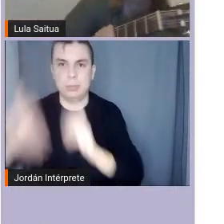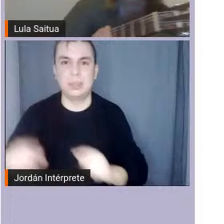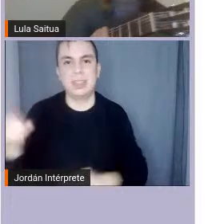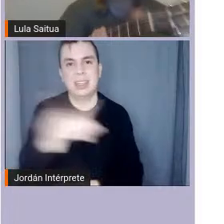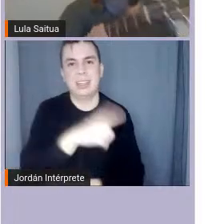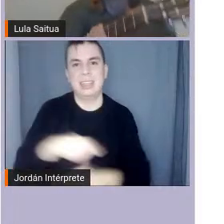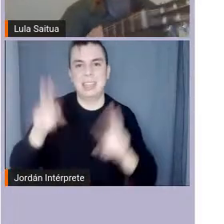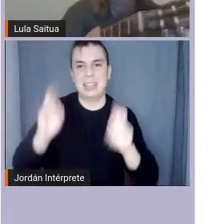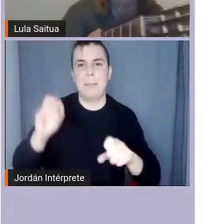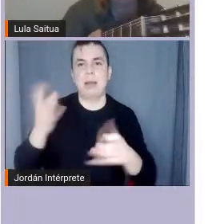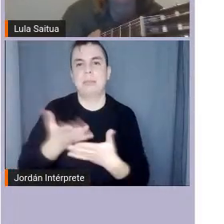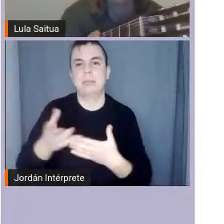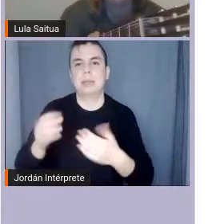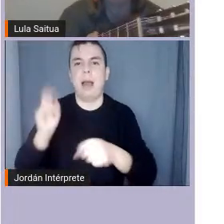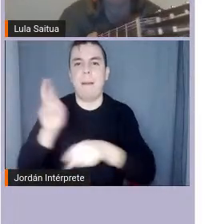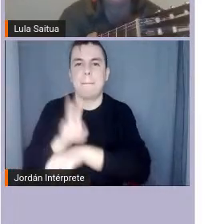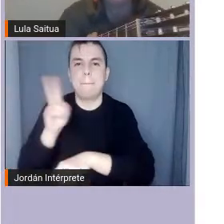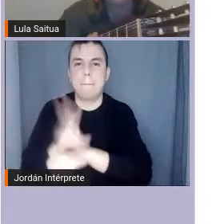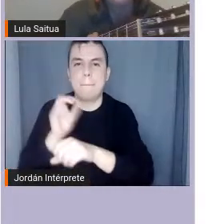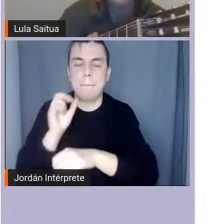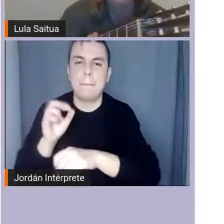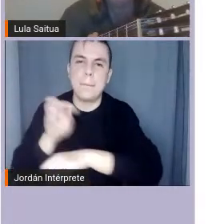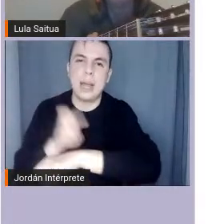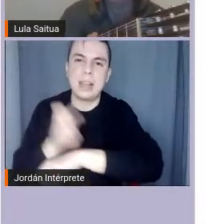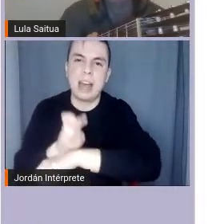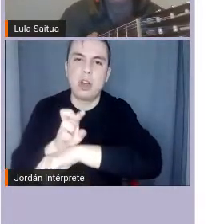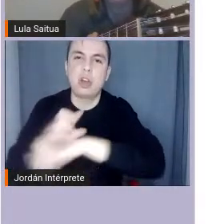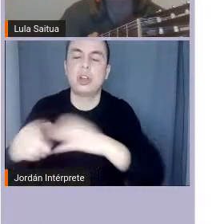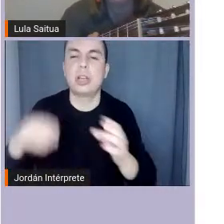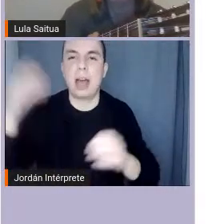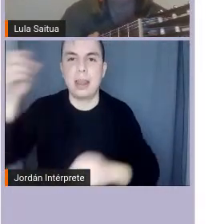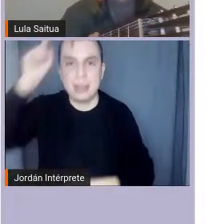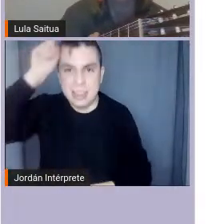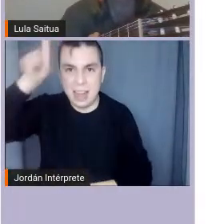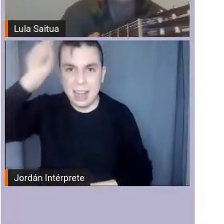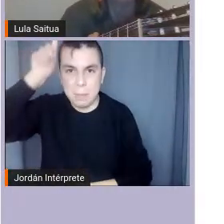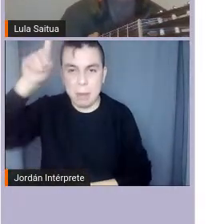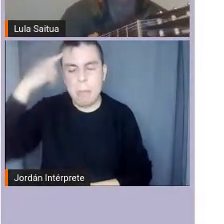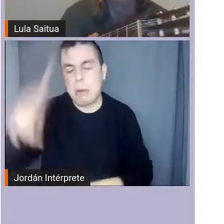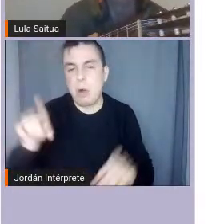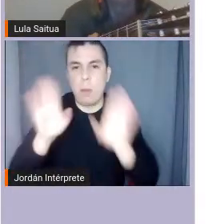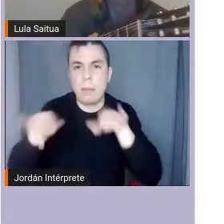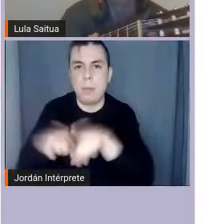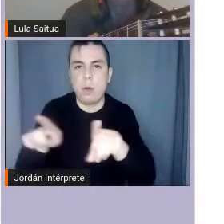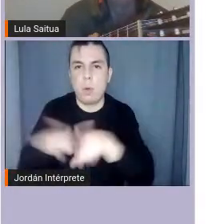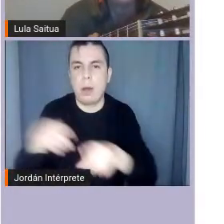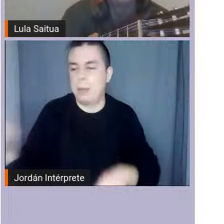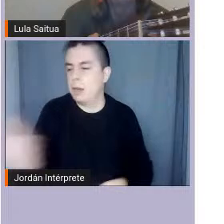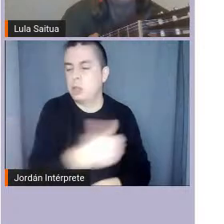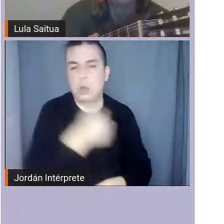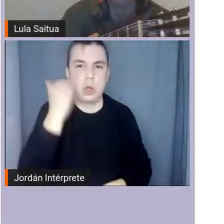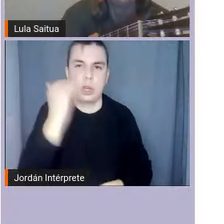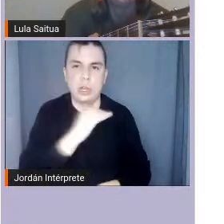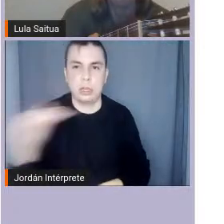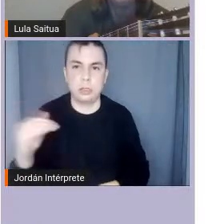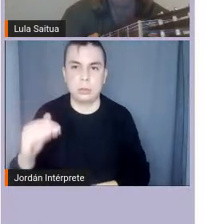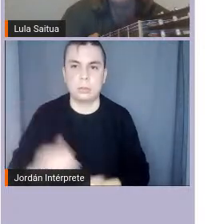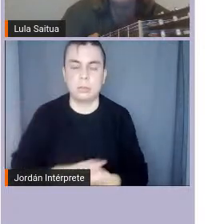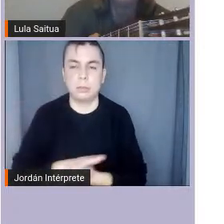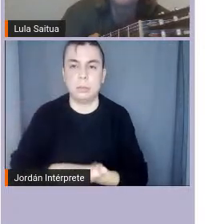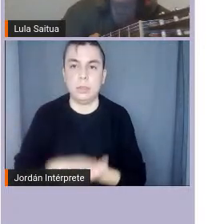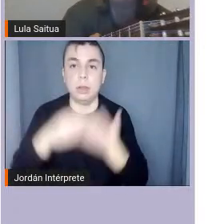el alemán, ¿no es verdad? Pero todos los niños son iguales. El repertorio a cantar debiera sonar en este ámbito, para que los niños